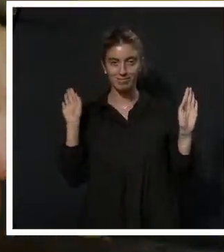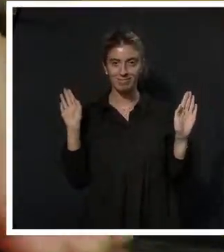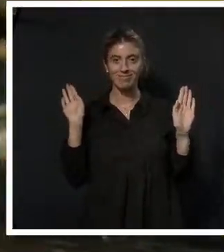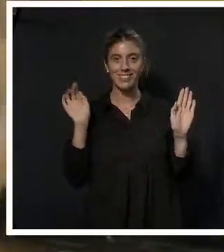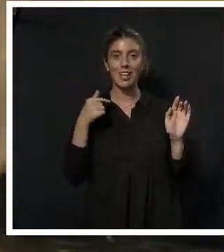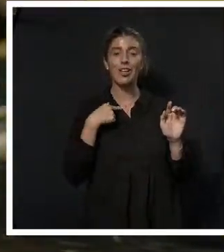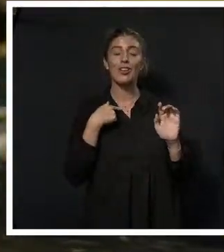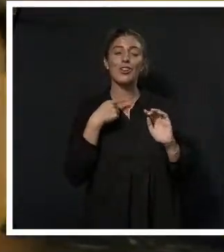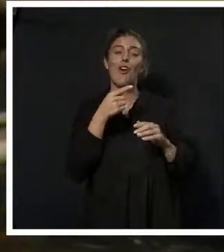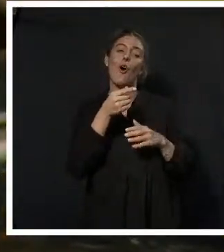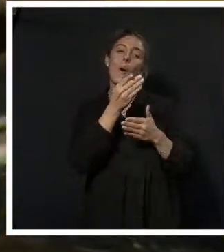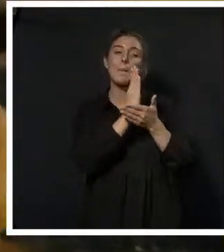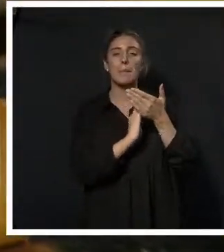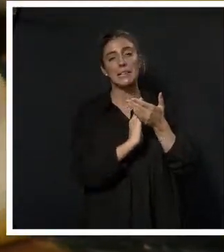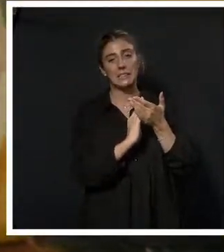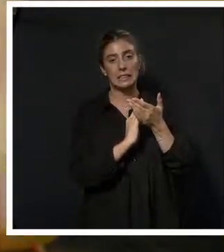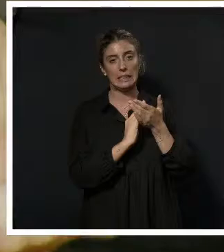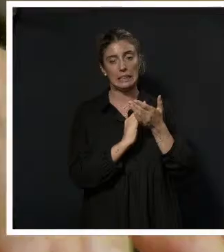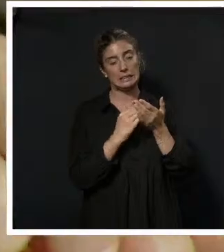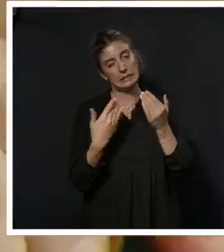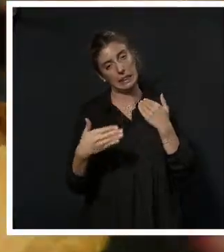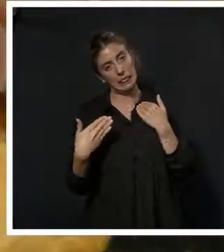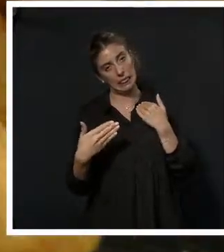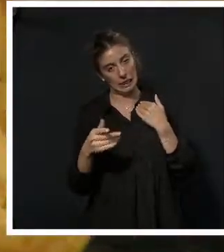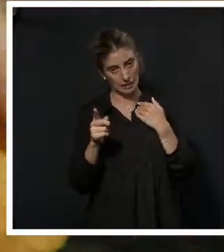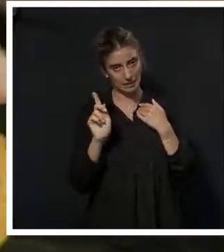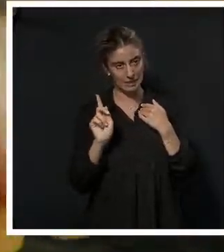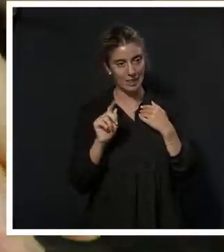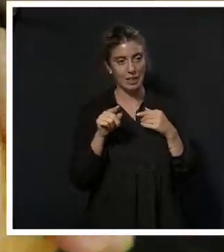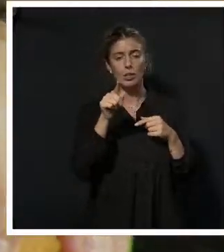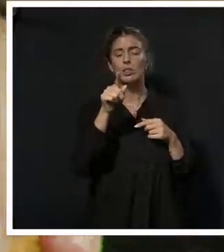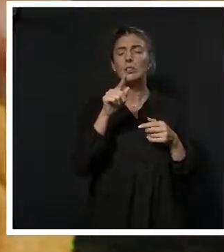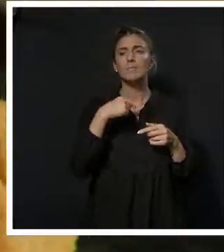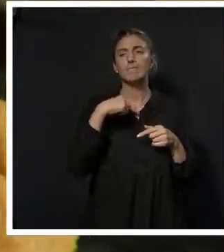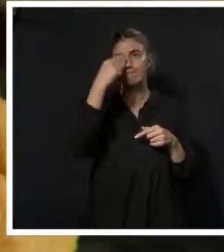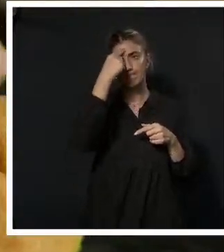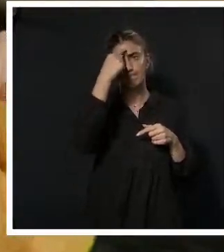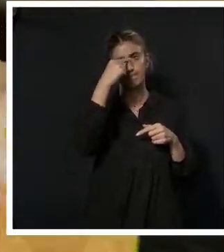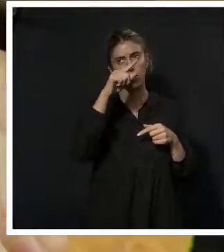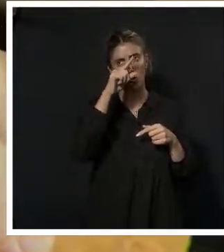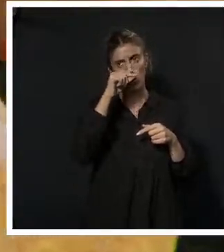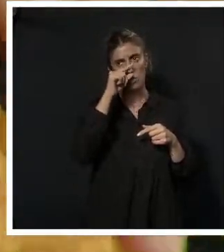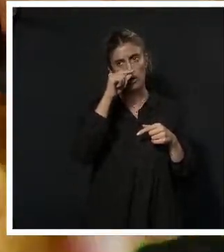forma parte defectuosa emotas de menos vivir en Galicia